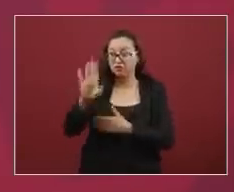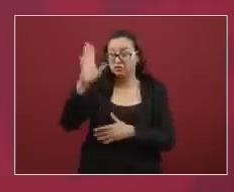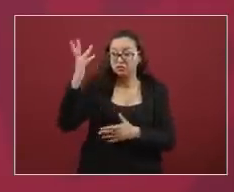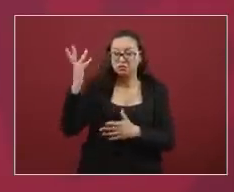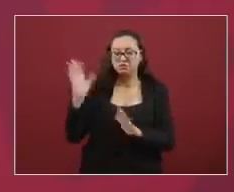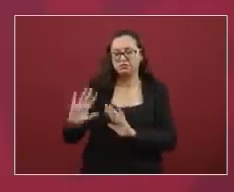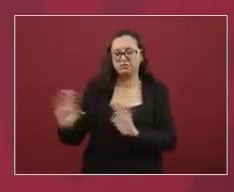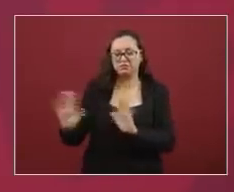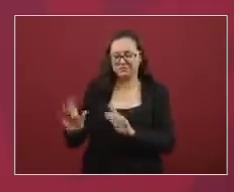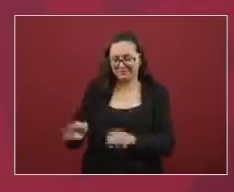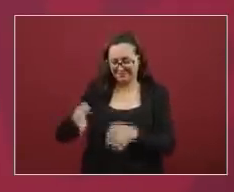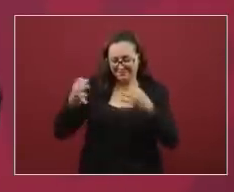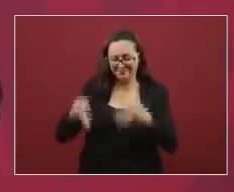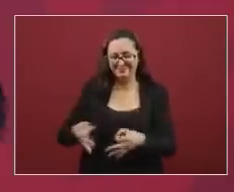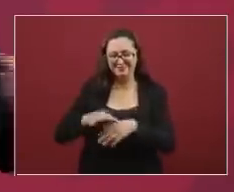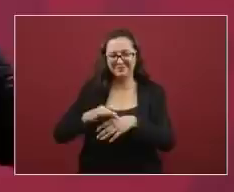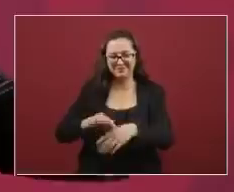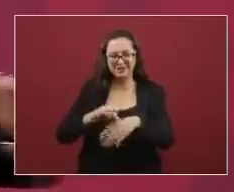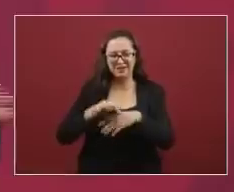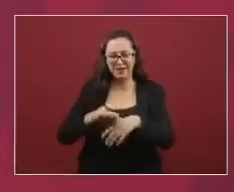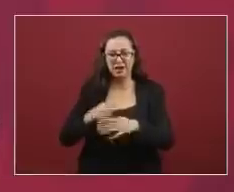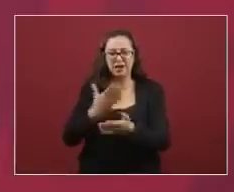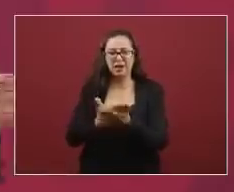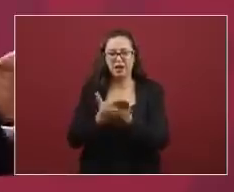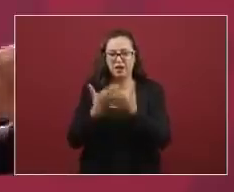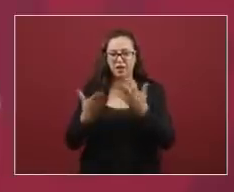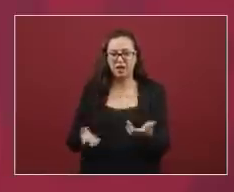Ahora, cada ciudadano